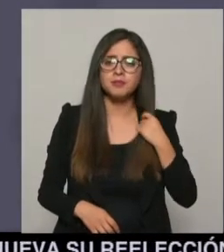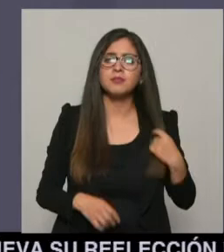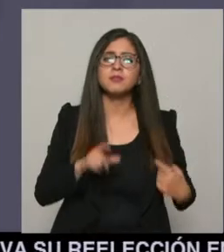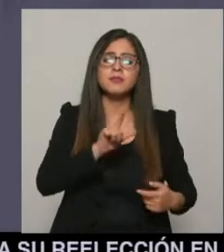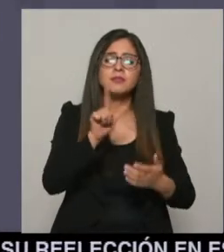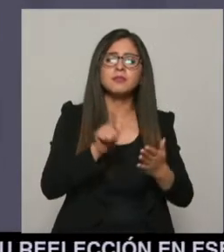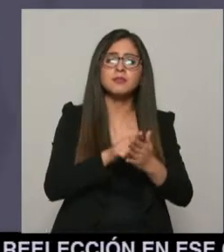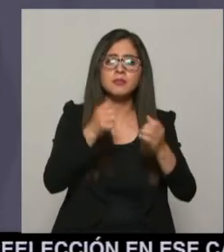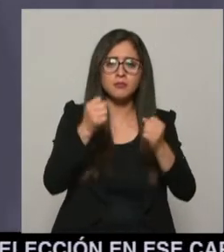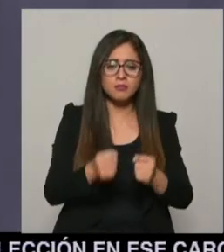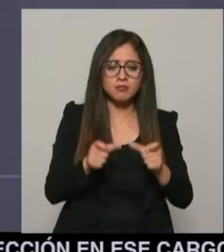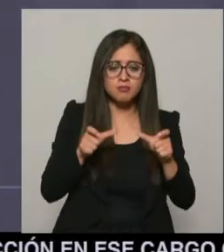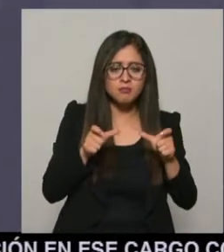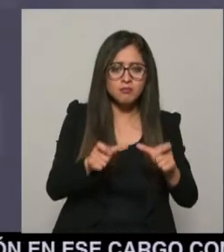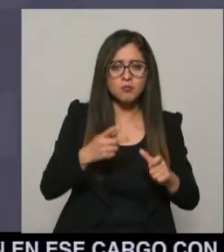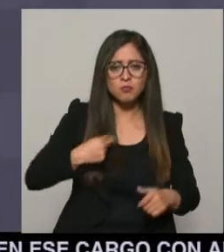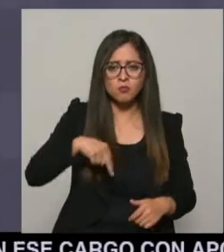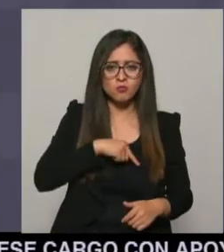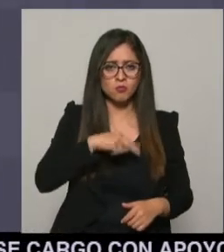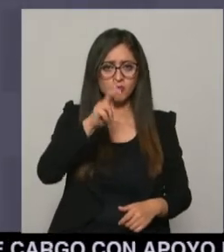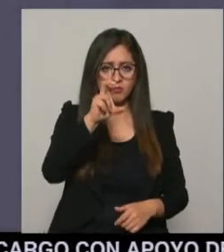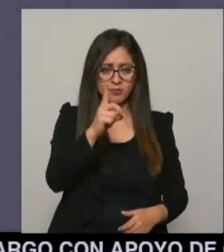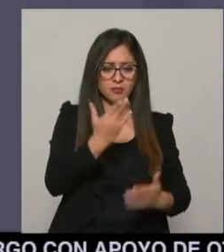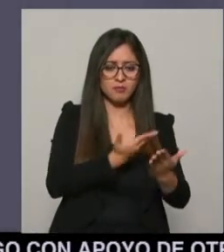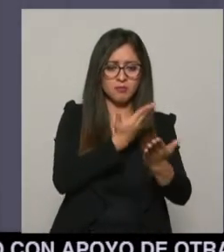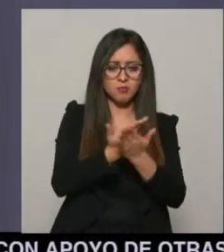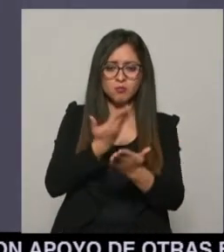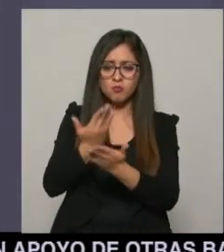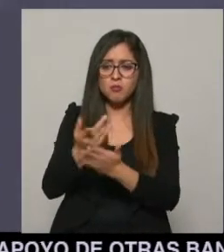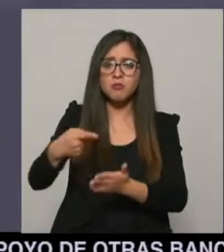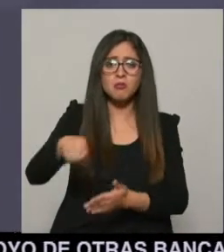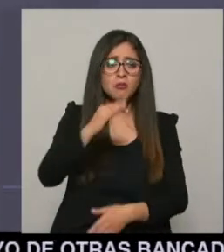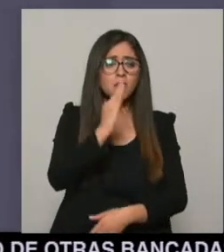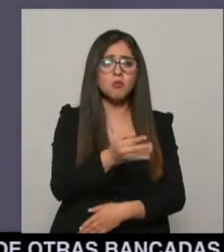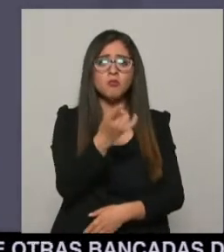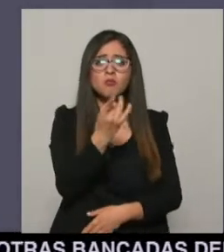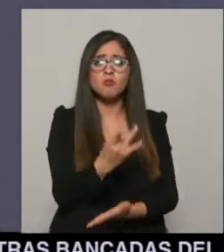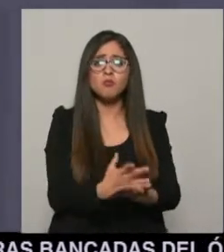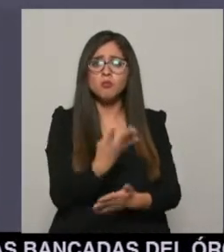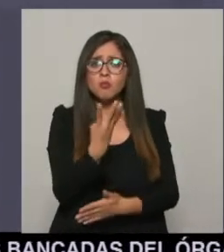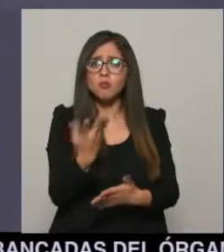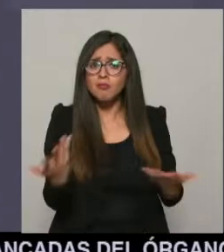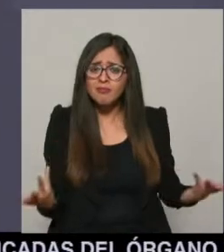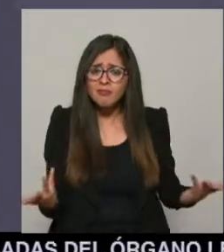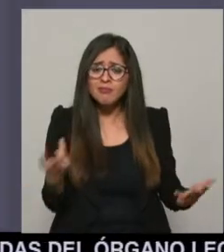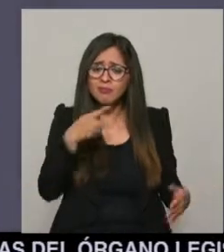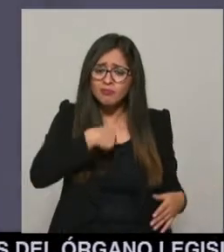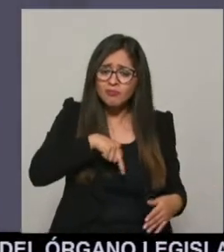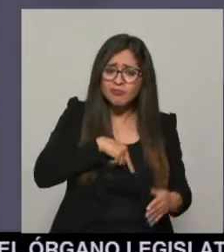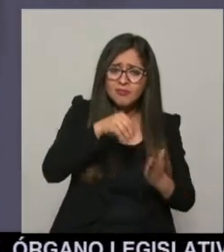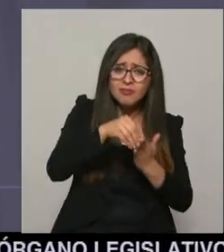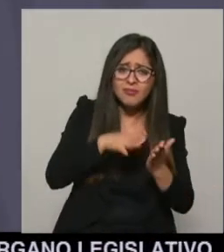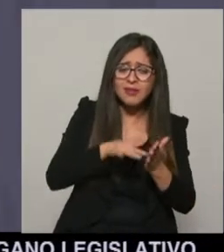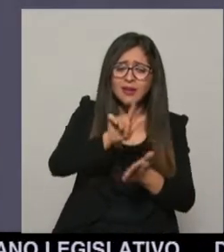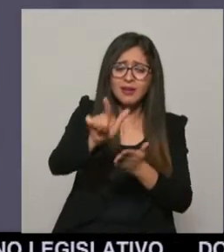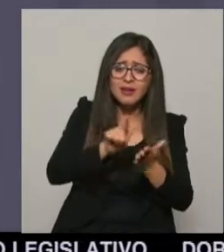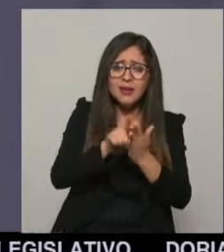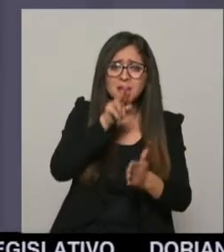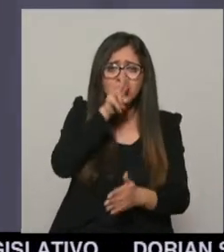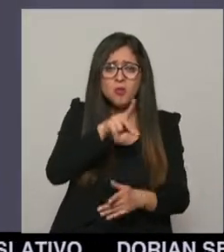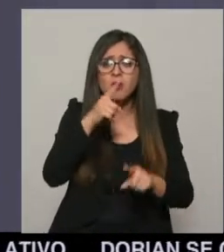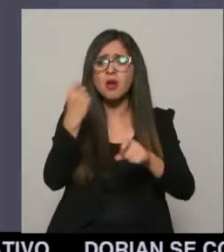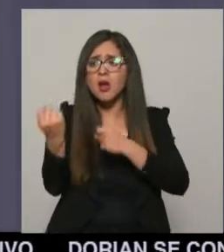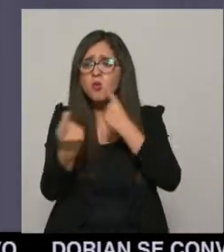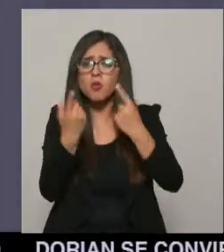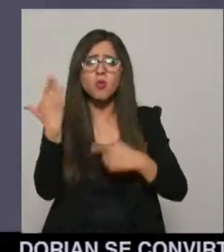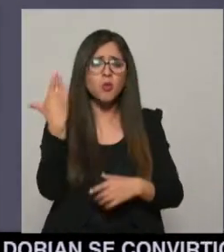de 30 reservas. Nos aceptaron 4. Muchas de ellas eran para incluso mejorar la ley. Se tomaron en cuenta algunos de los comentarios, se perfeccionó